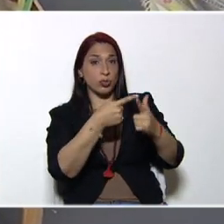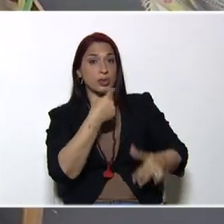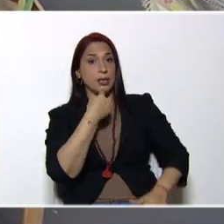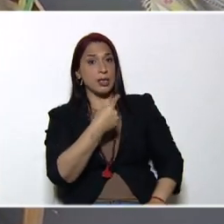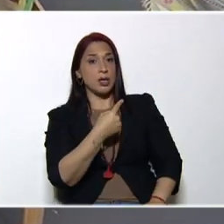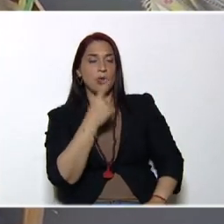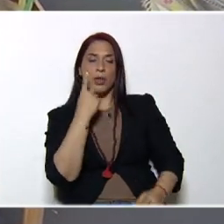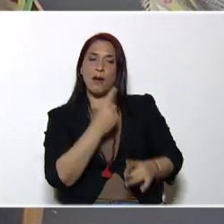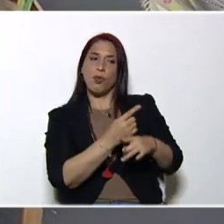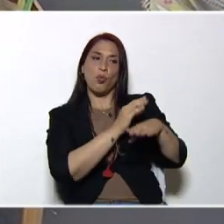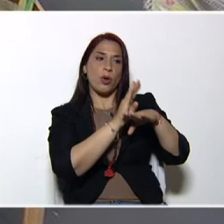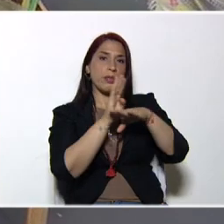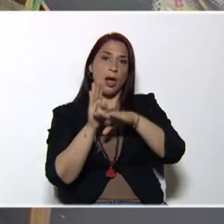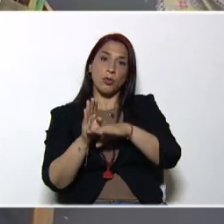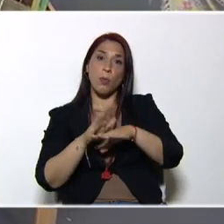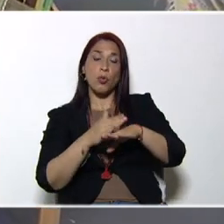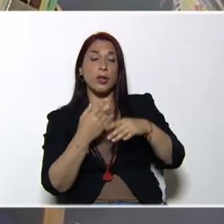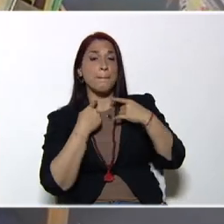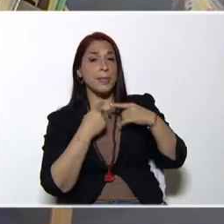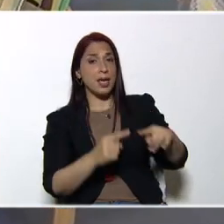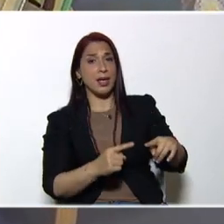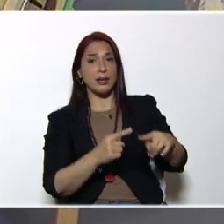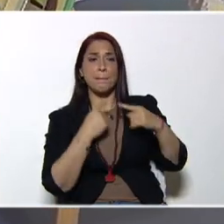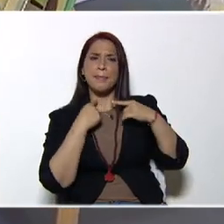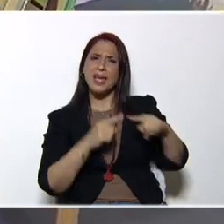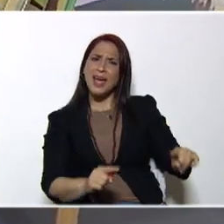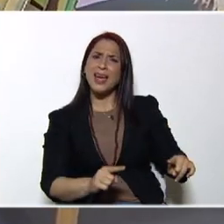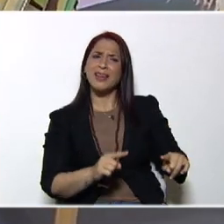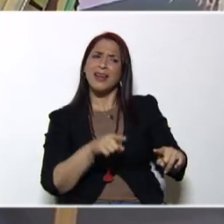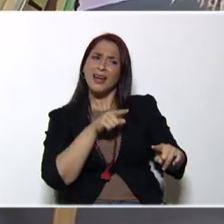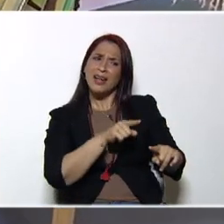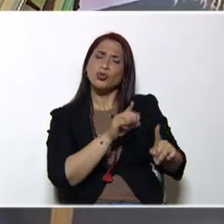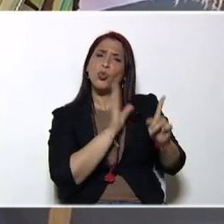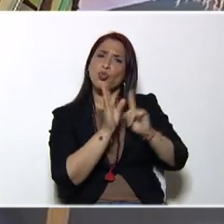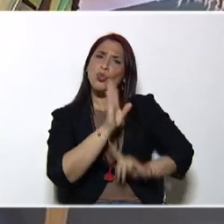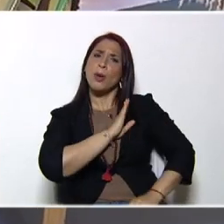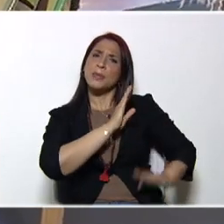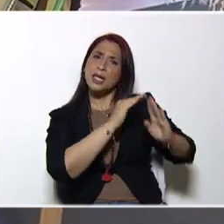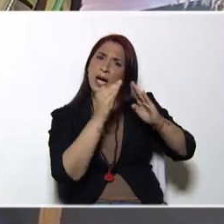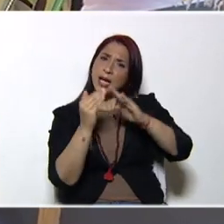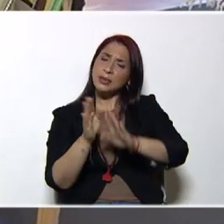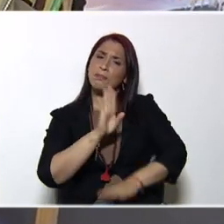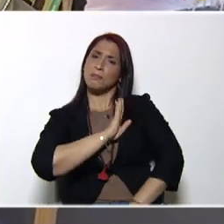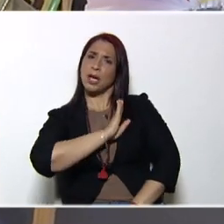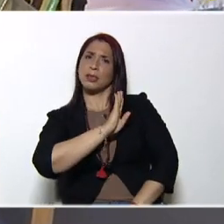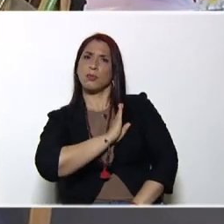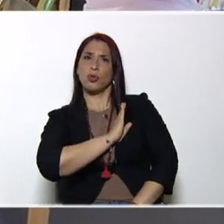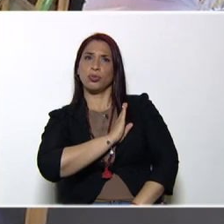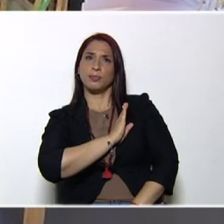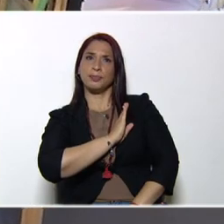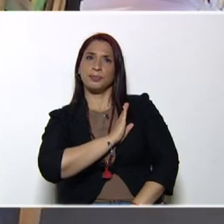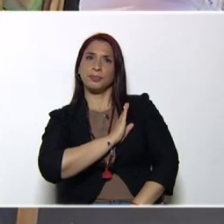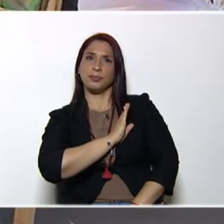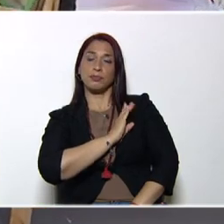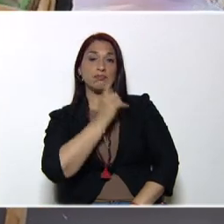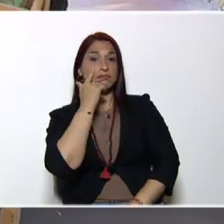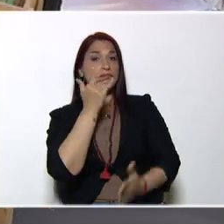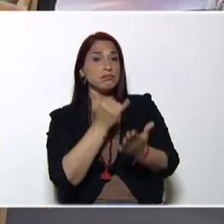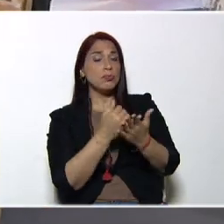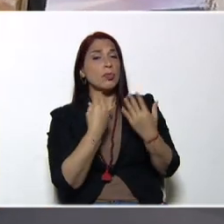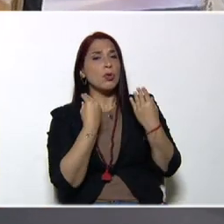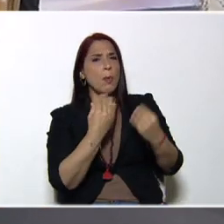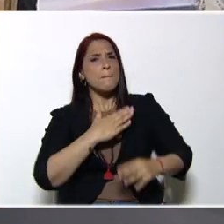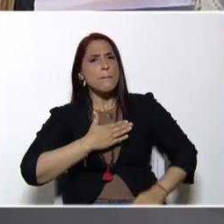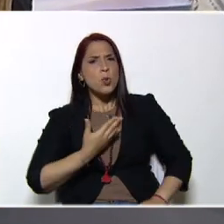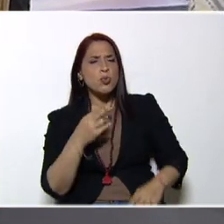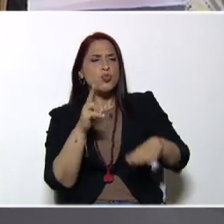tengo que preservarlo, porque si se pierde parte de la cultura de mi casa y de mi patrimonio. Así es. Entonces, fíjense cómo yo puedo